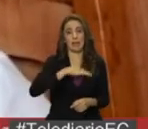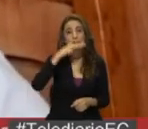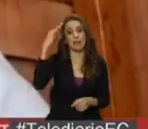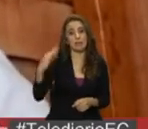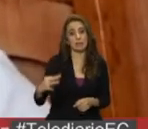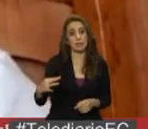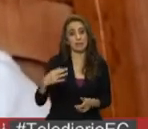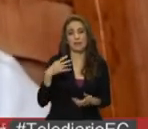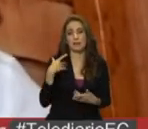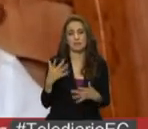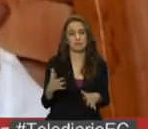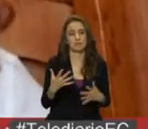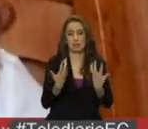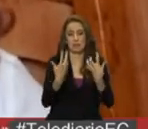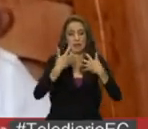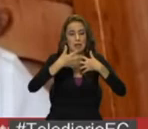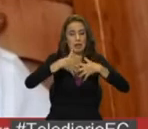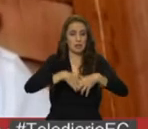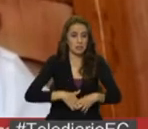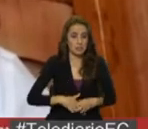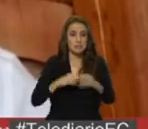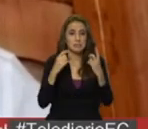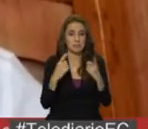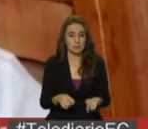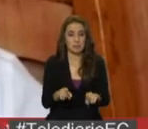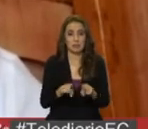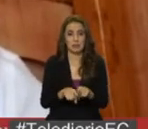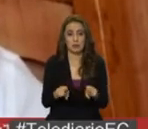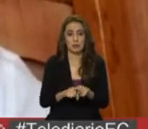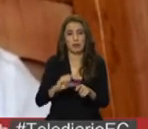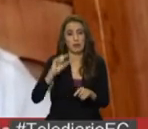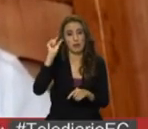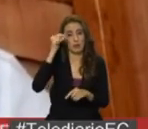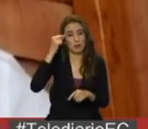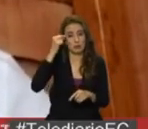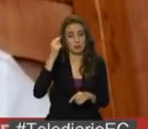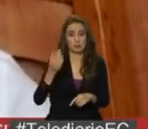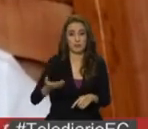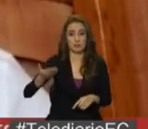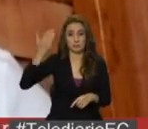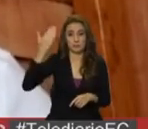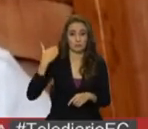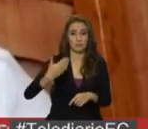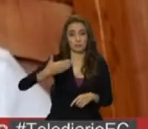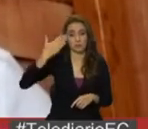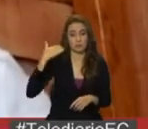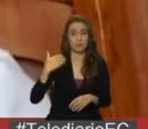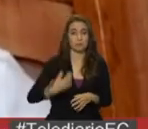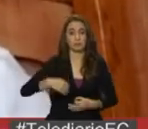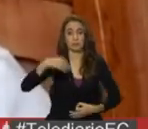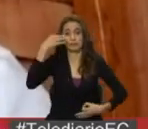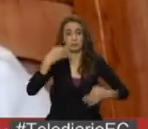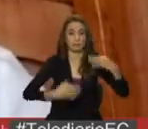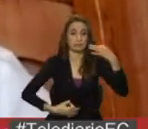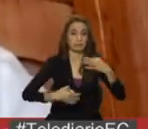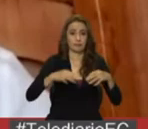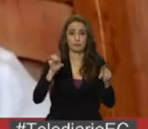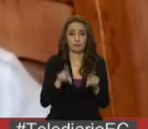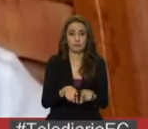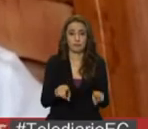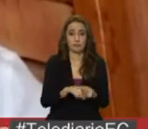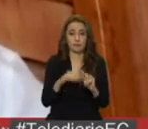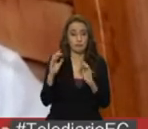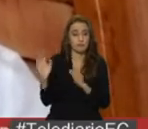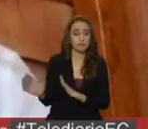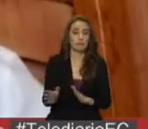endémica heredada por gobiernos anteriores que hicieron de la justicia un arma propicia